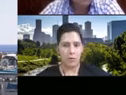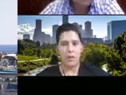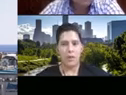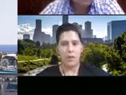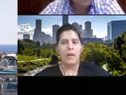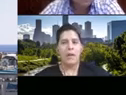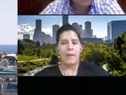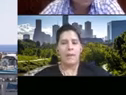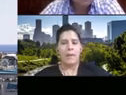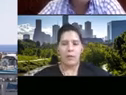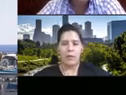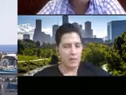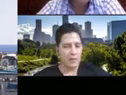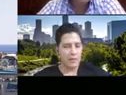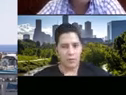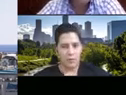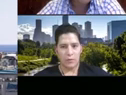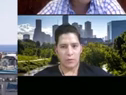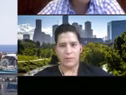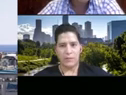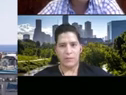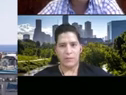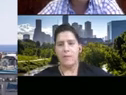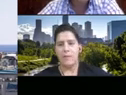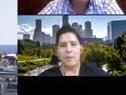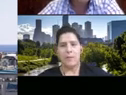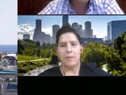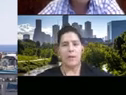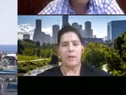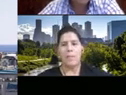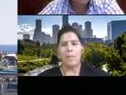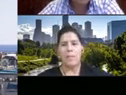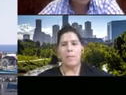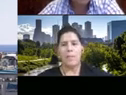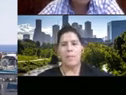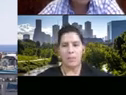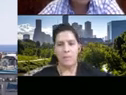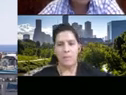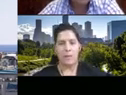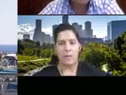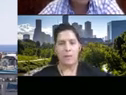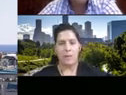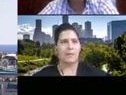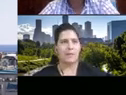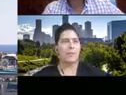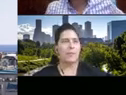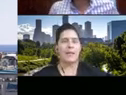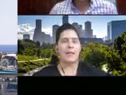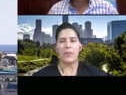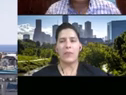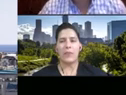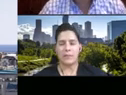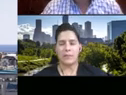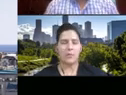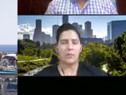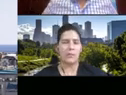No quiero que piensen en esto como si fuera un Disneyland, simplemente es una feria más local, pero la verdad es que no vamos a hacer nada de filas, tenemos una